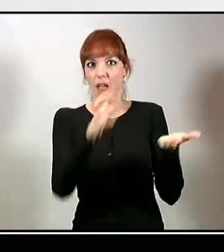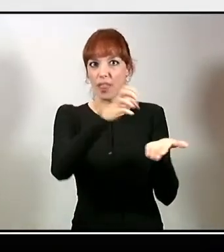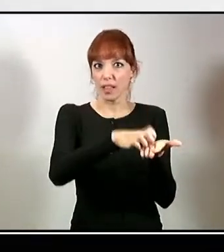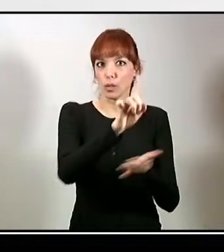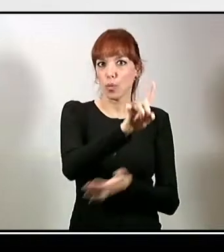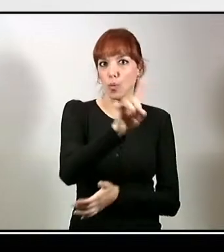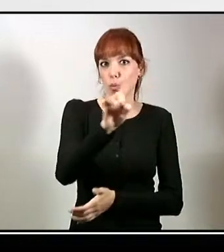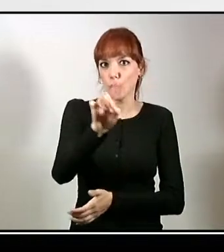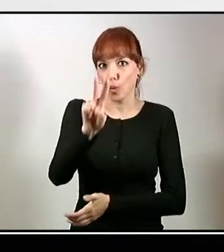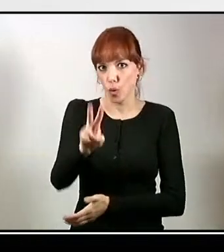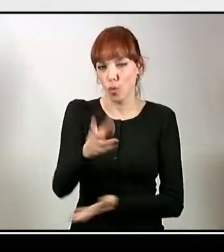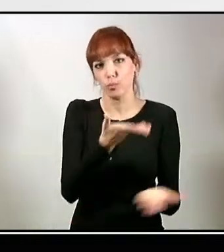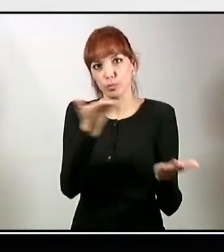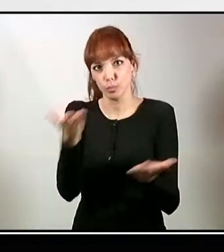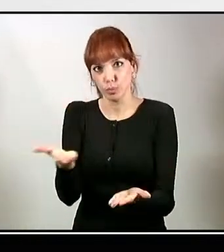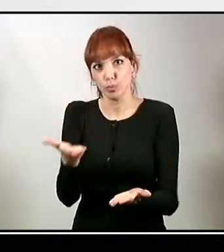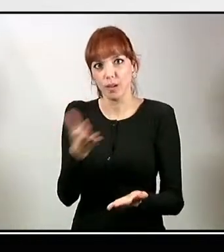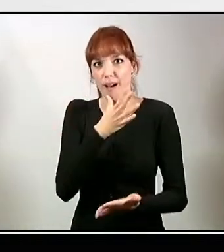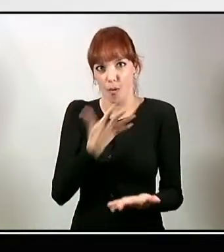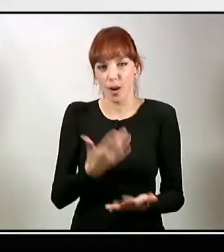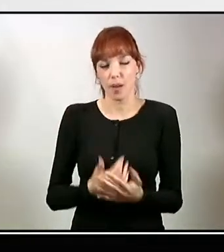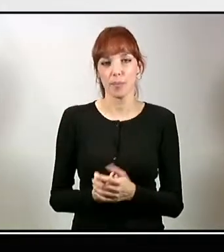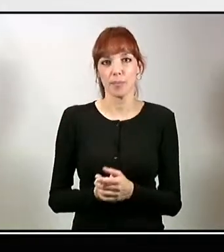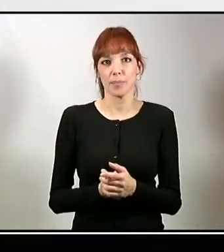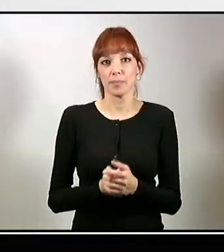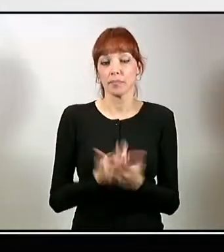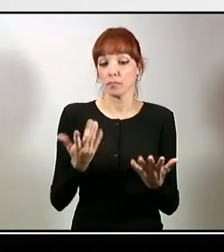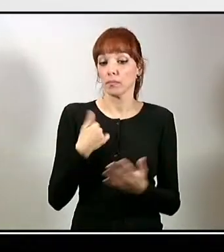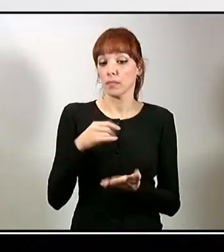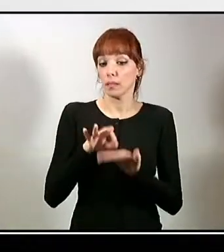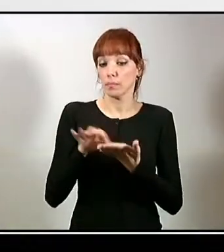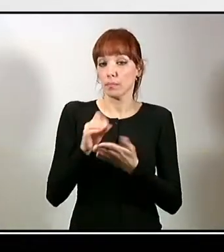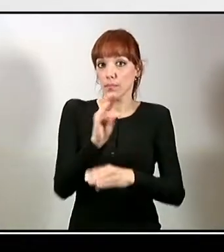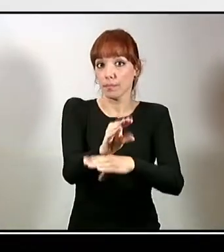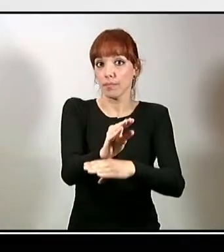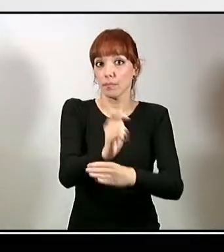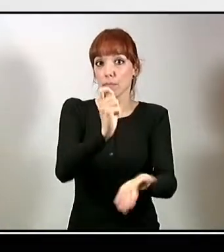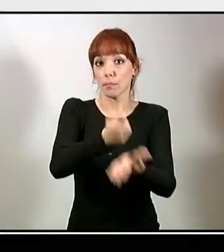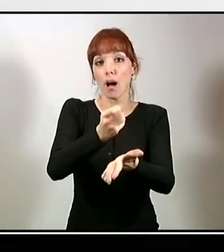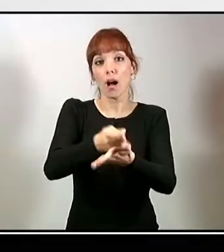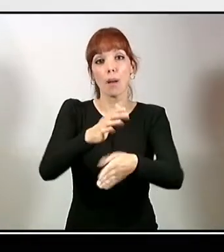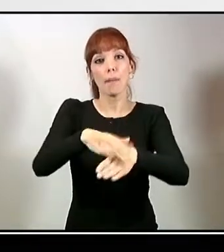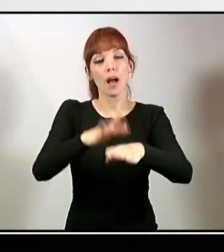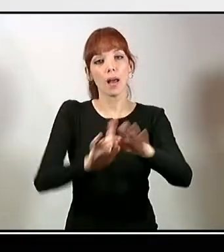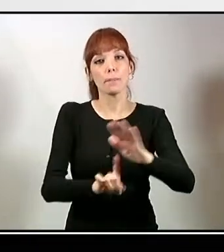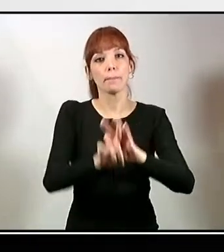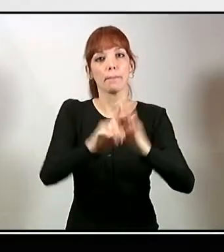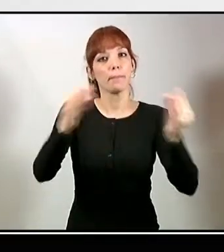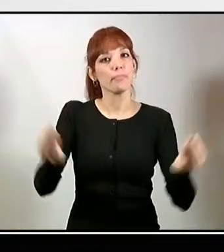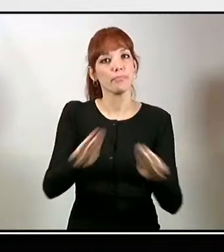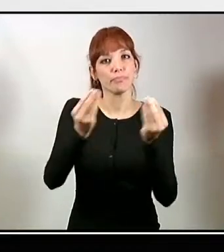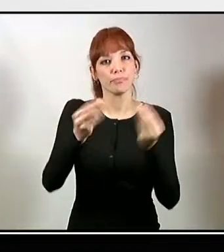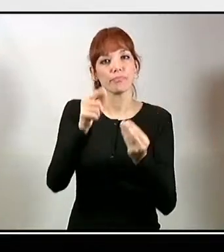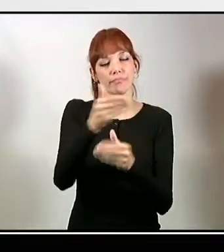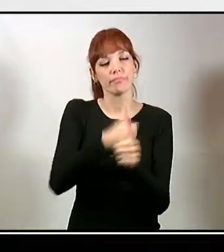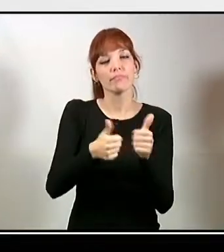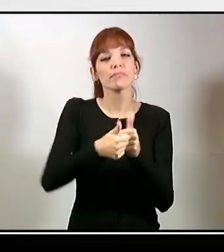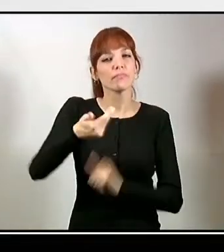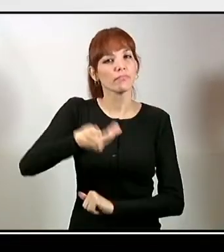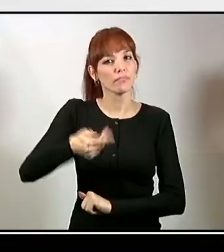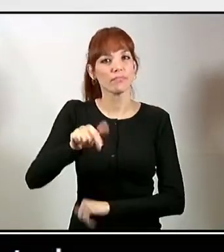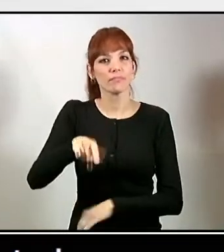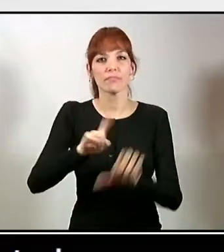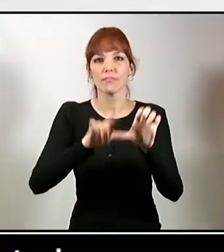con este proyecto, con esta subvención, es seguir fortaleciendo algo que para nosotros es fundamental en Extremadura ante